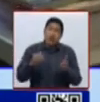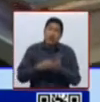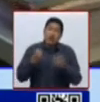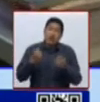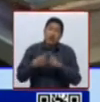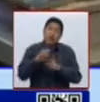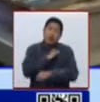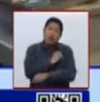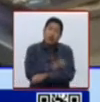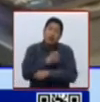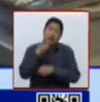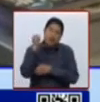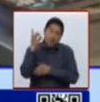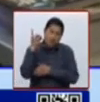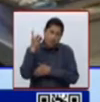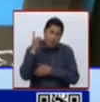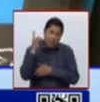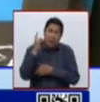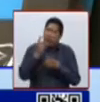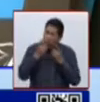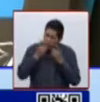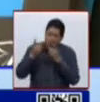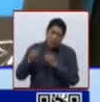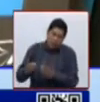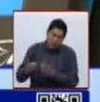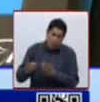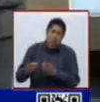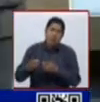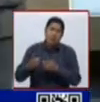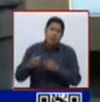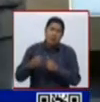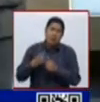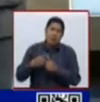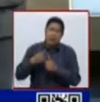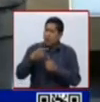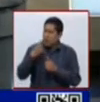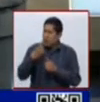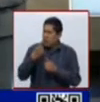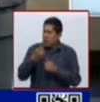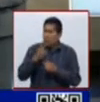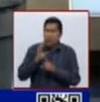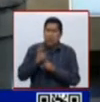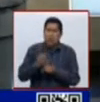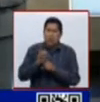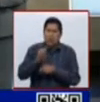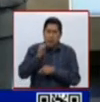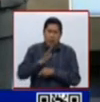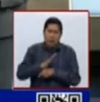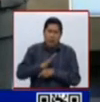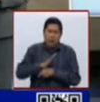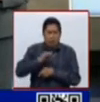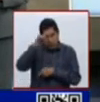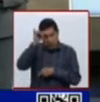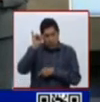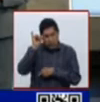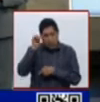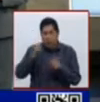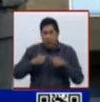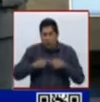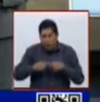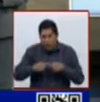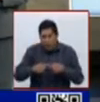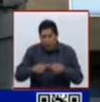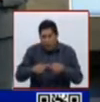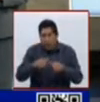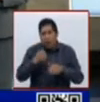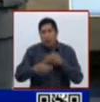país. Ahora, José, se ha denunciado al tribunal primero de sentencia que estaría obligando a la señora Áñez a seguir con este juicio y con